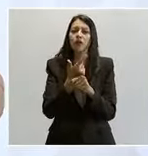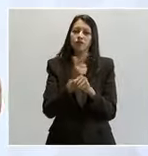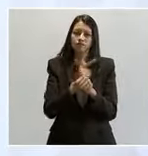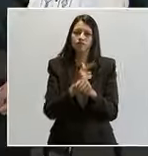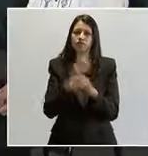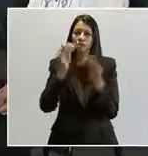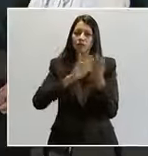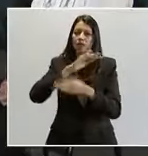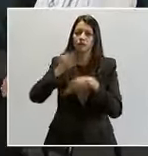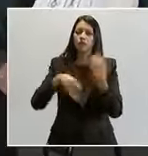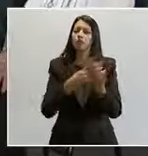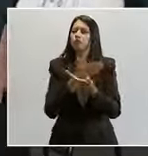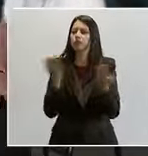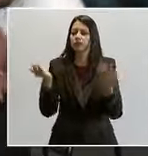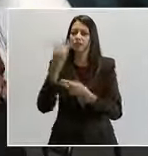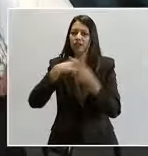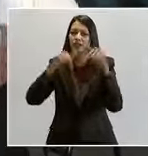por estar aquí